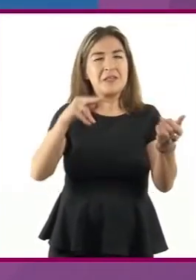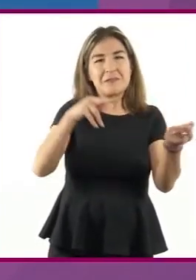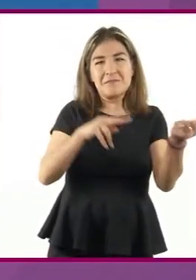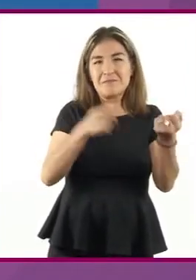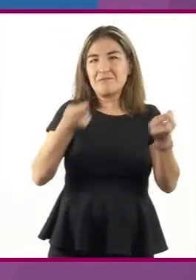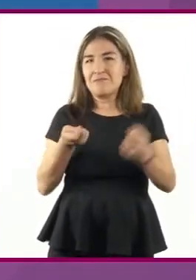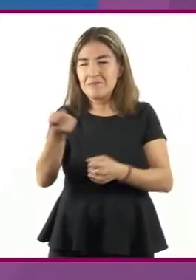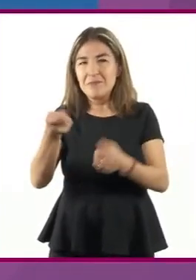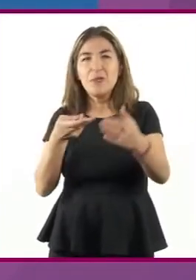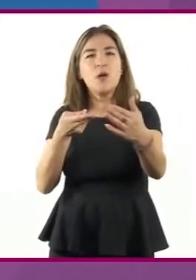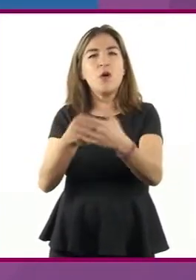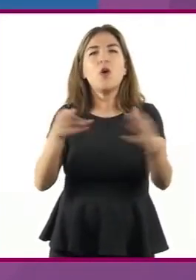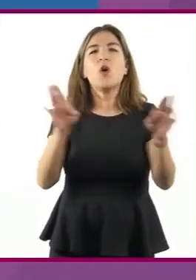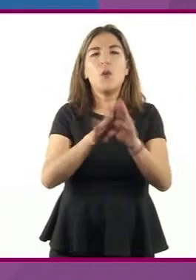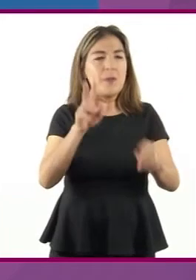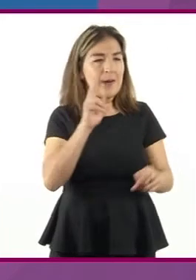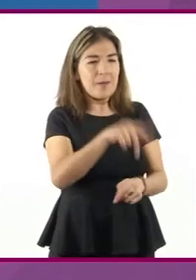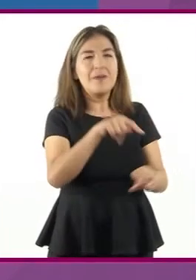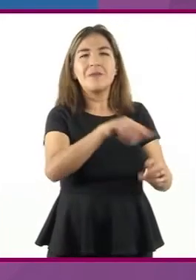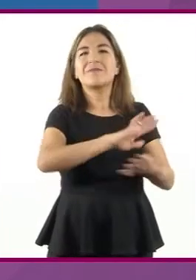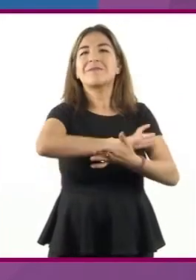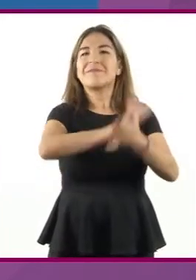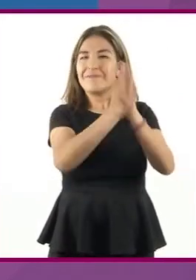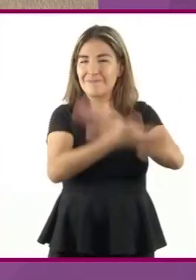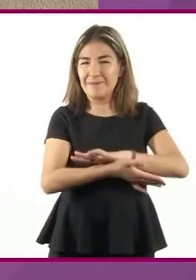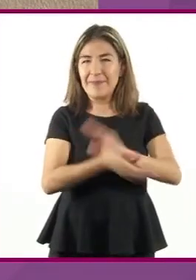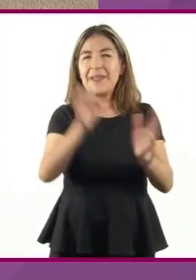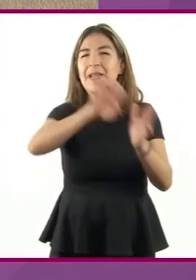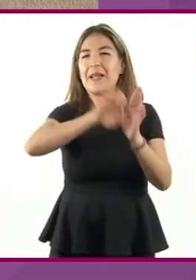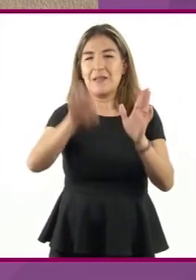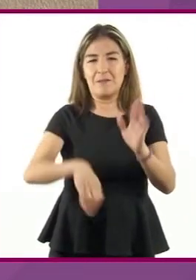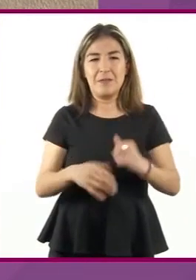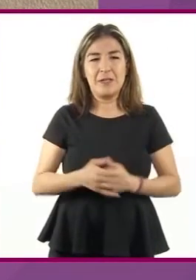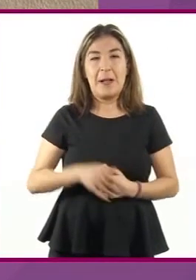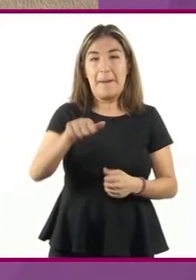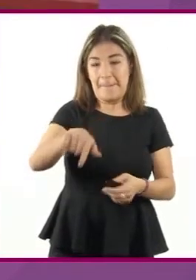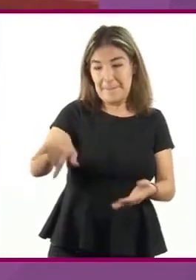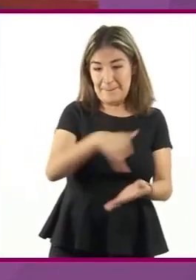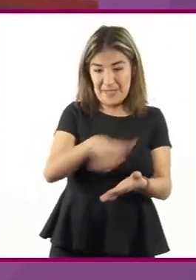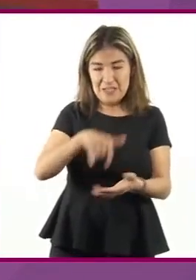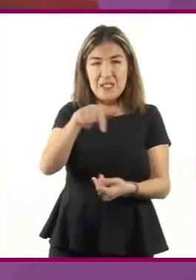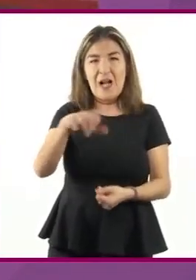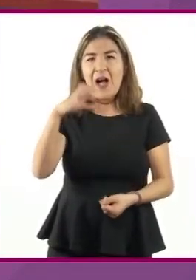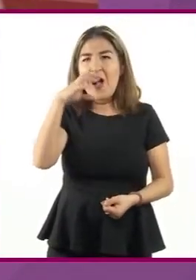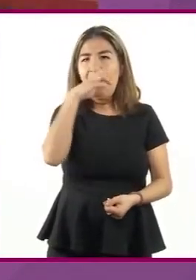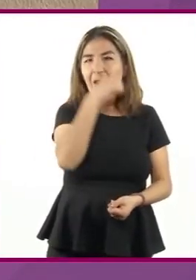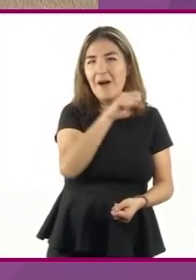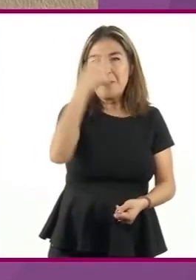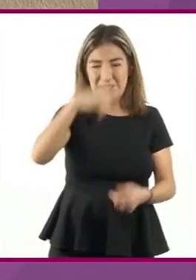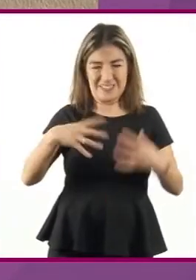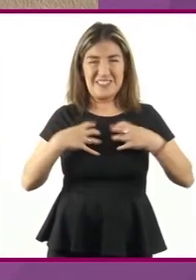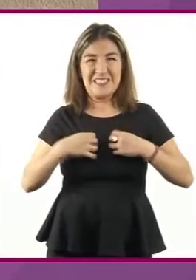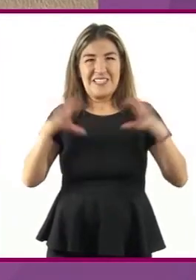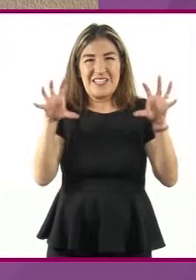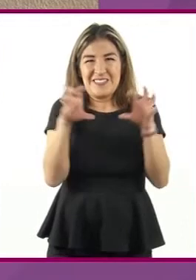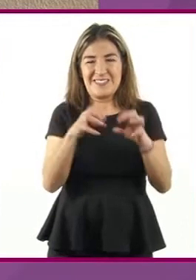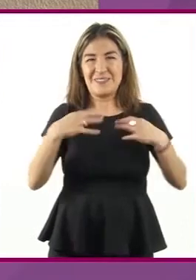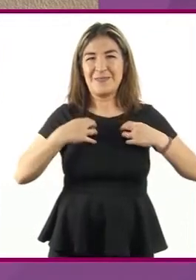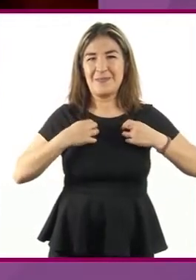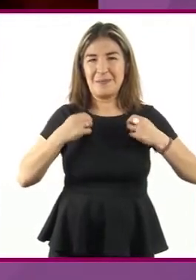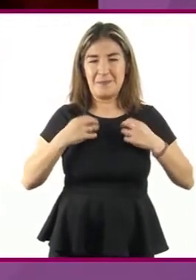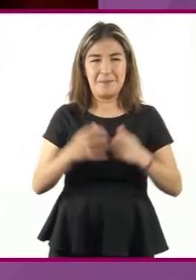las veces atestiguamos procesos de su transformación. Por ejemplo, cuando una plancha se calienta para que podamos quitar las arrugas de nuestra